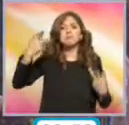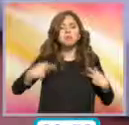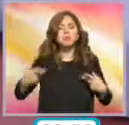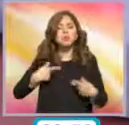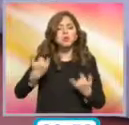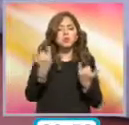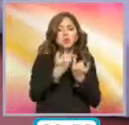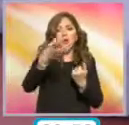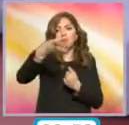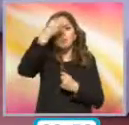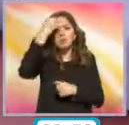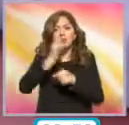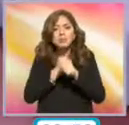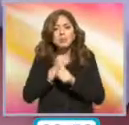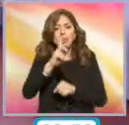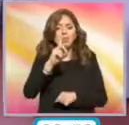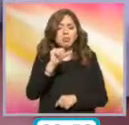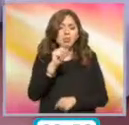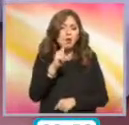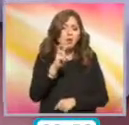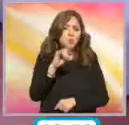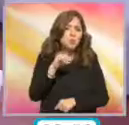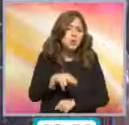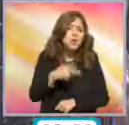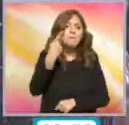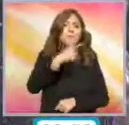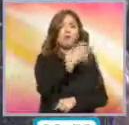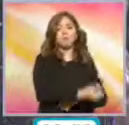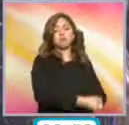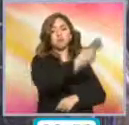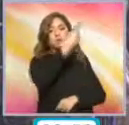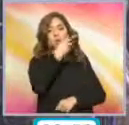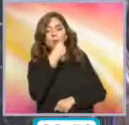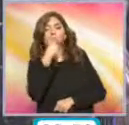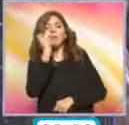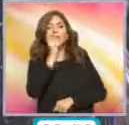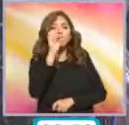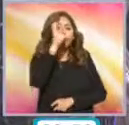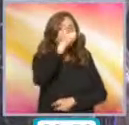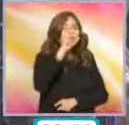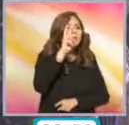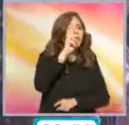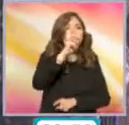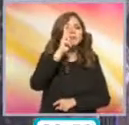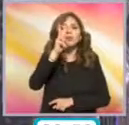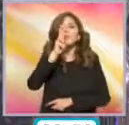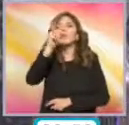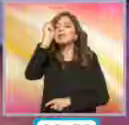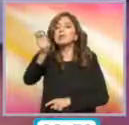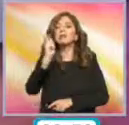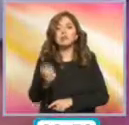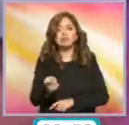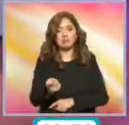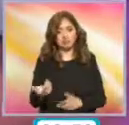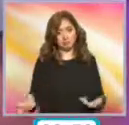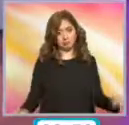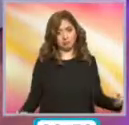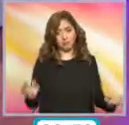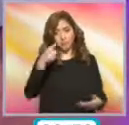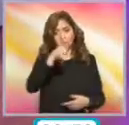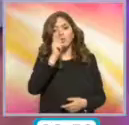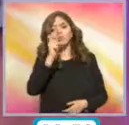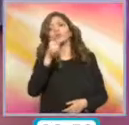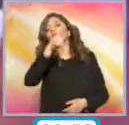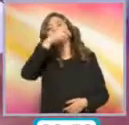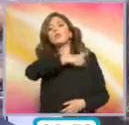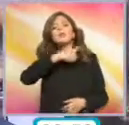que Darwin finalmente, ¿no? Sí. O sea, con esta curiosidad magnífica. Observar más. Claro, exactamente, observar más, ¿no? Sí, claro. Como te digo, o sea, ser